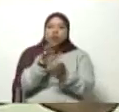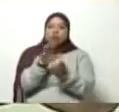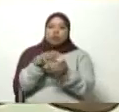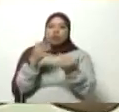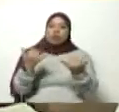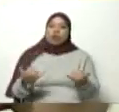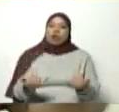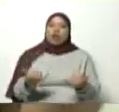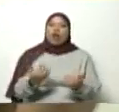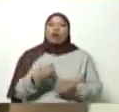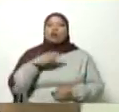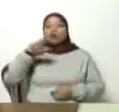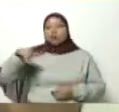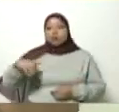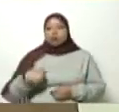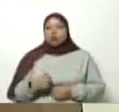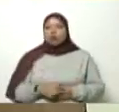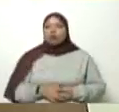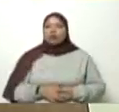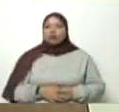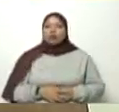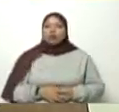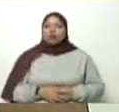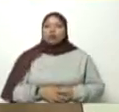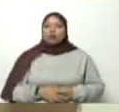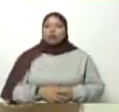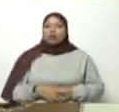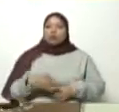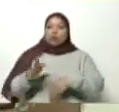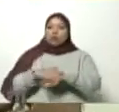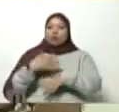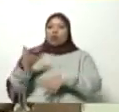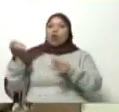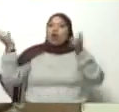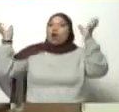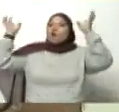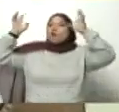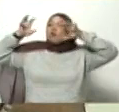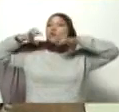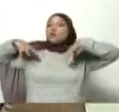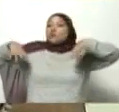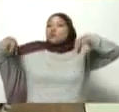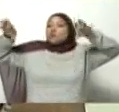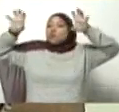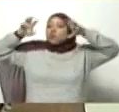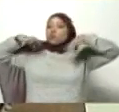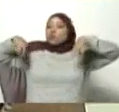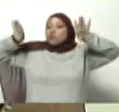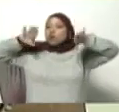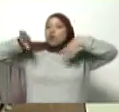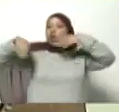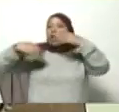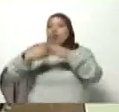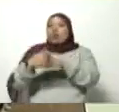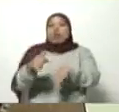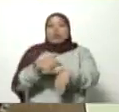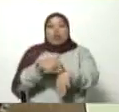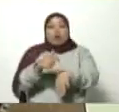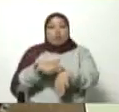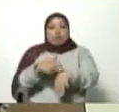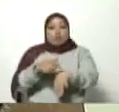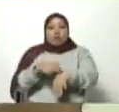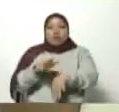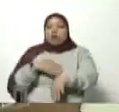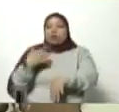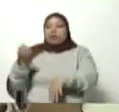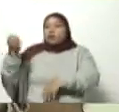nos retardamos nosotros, por cuestiones también de lluvia y no pudimos llegar a tiempo a Nueva Esparta. Una Pepe